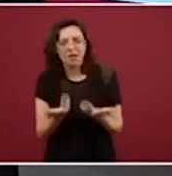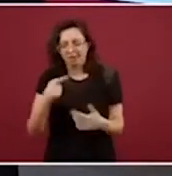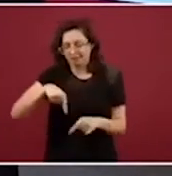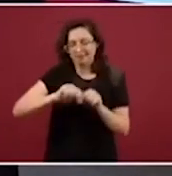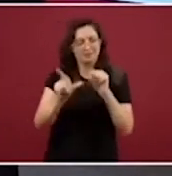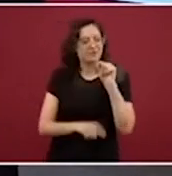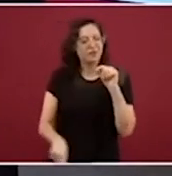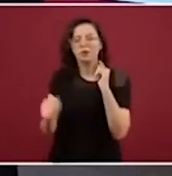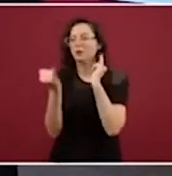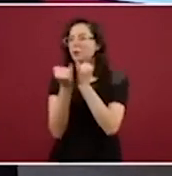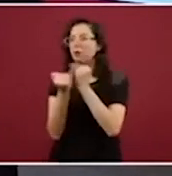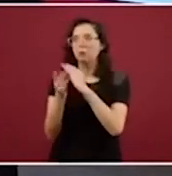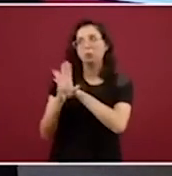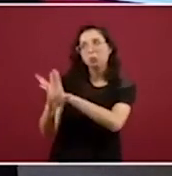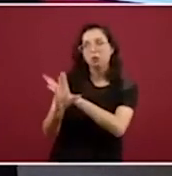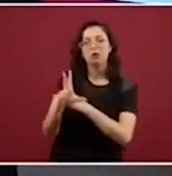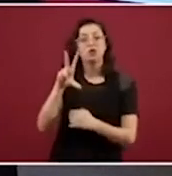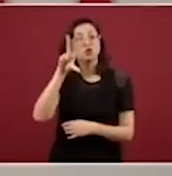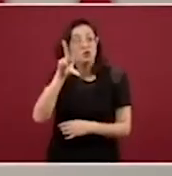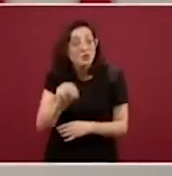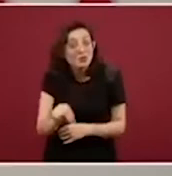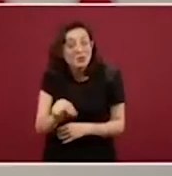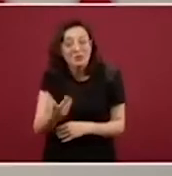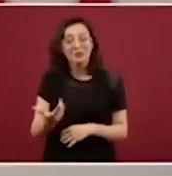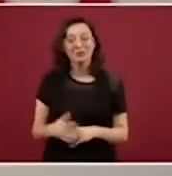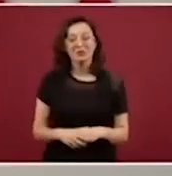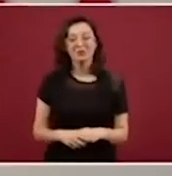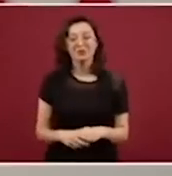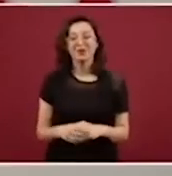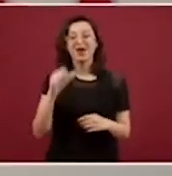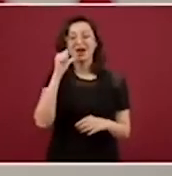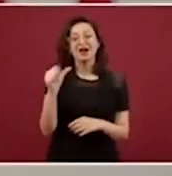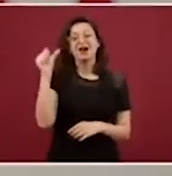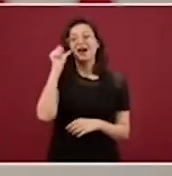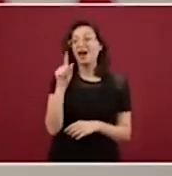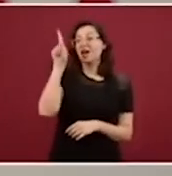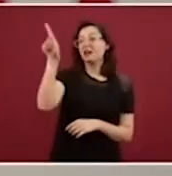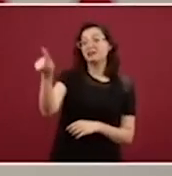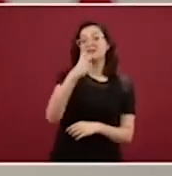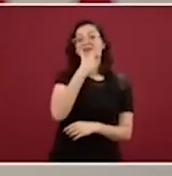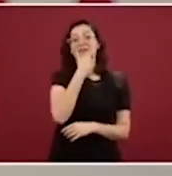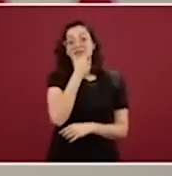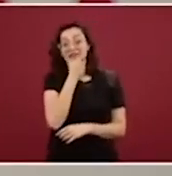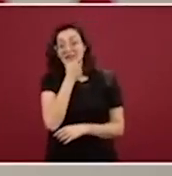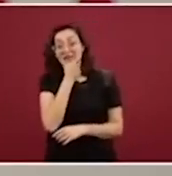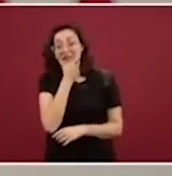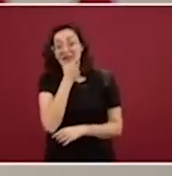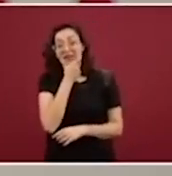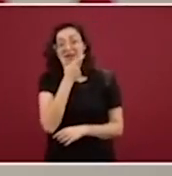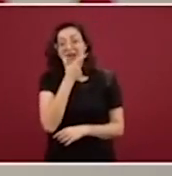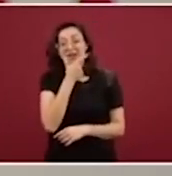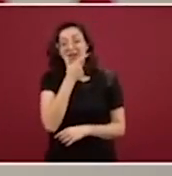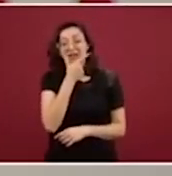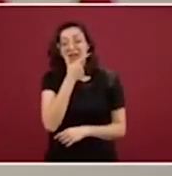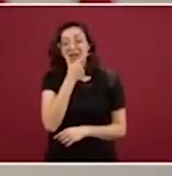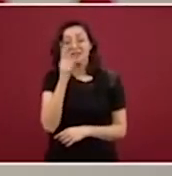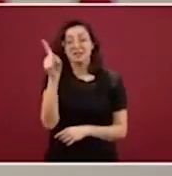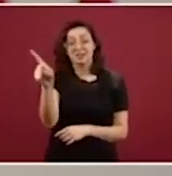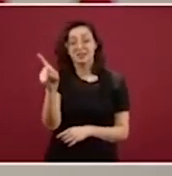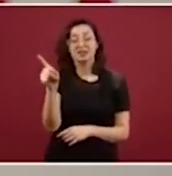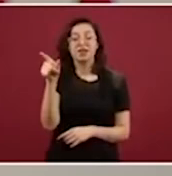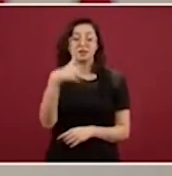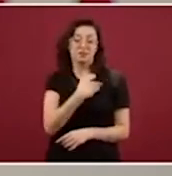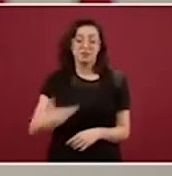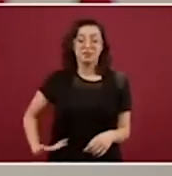medidas. Reino Unido ayer también expresó en palabras del primer